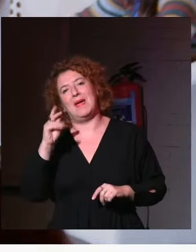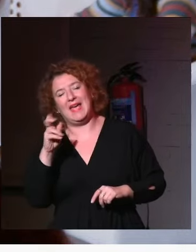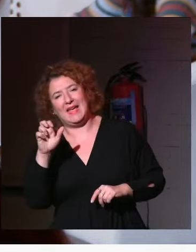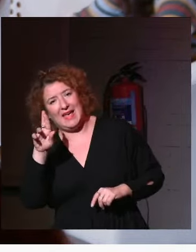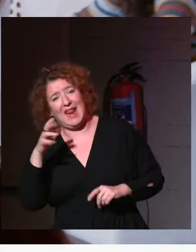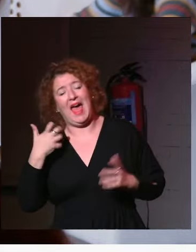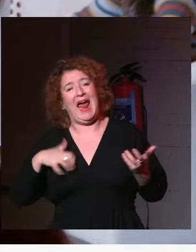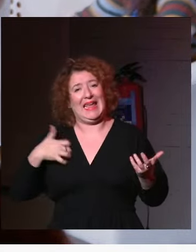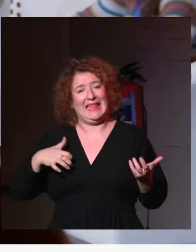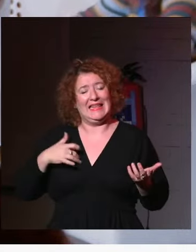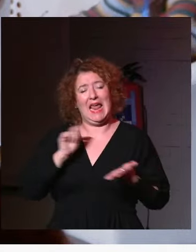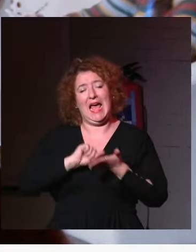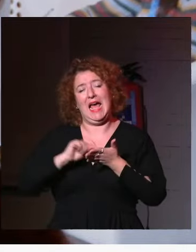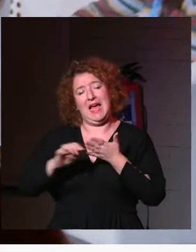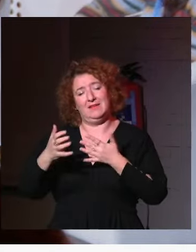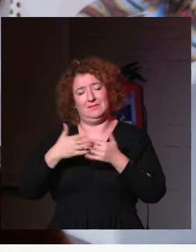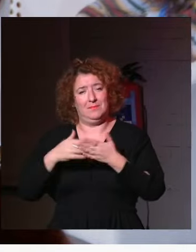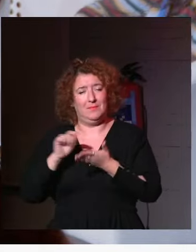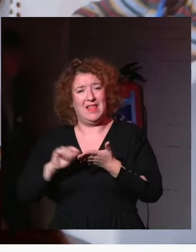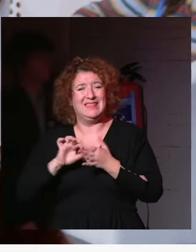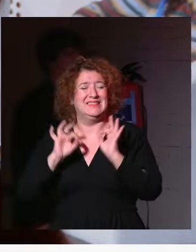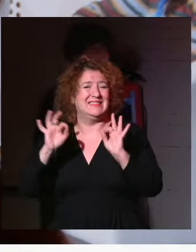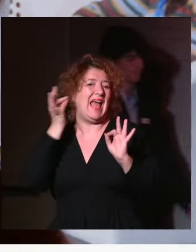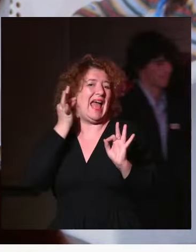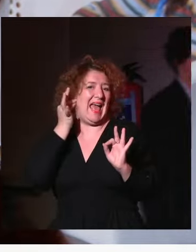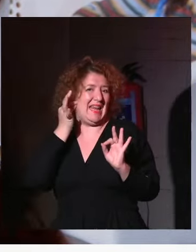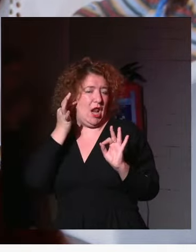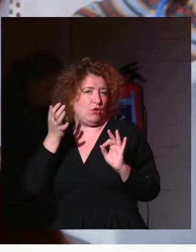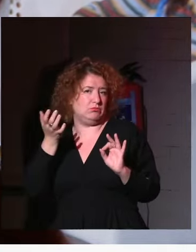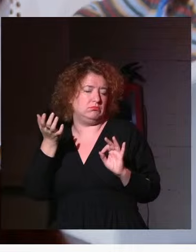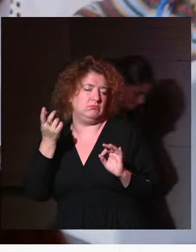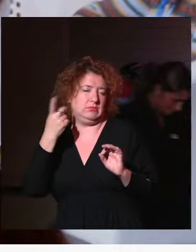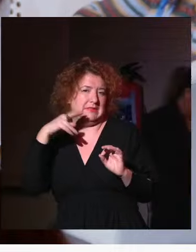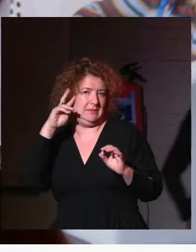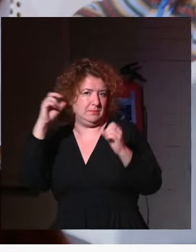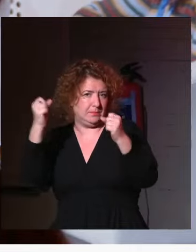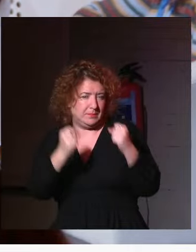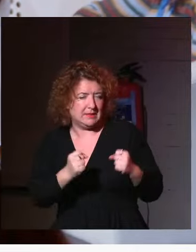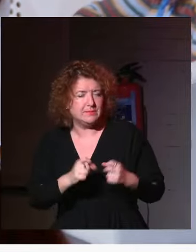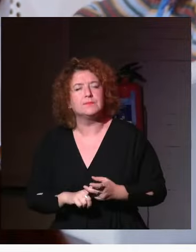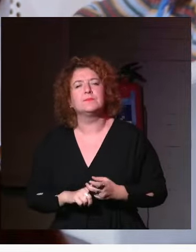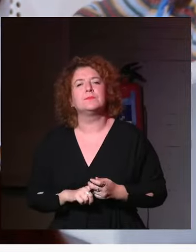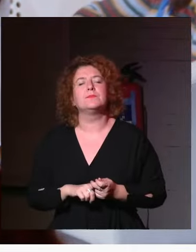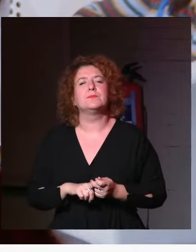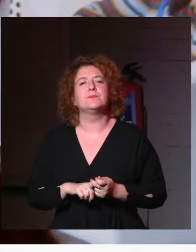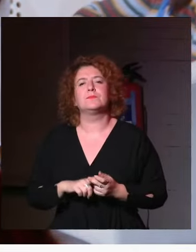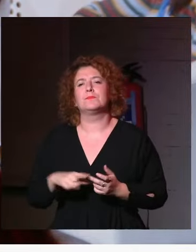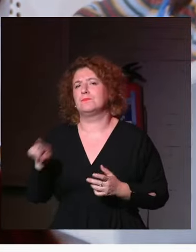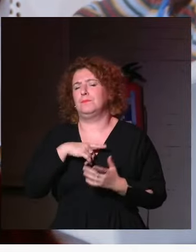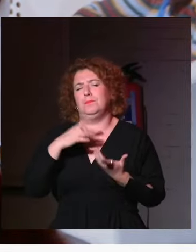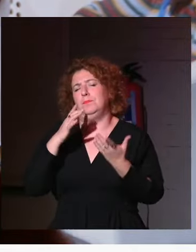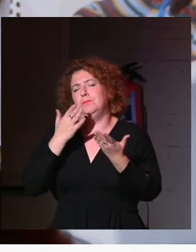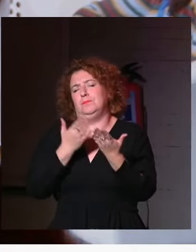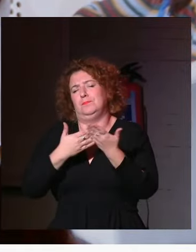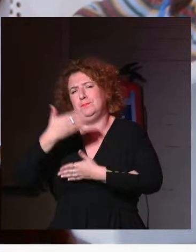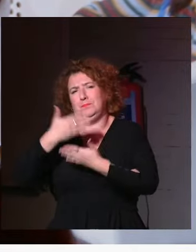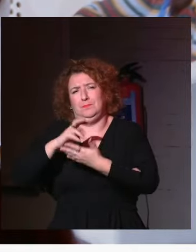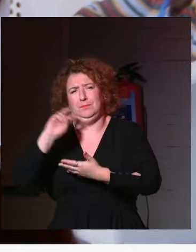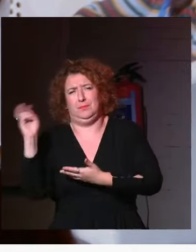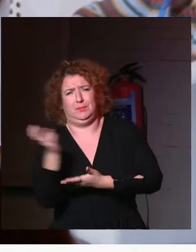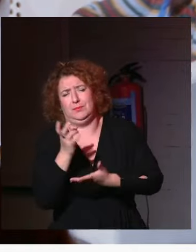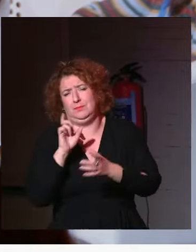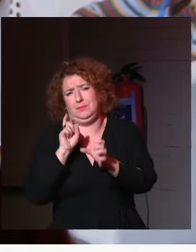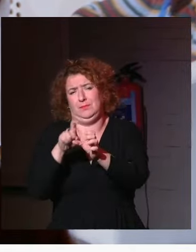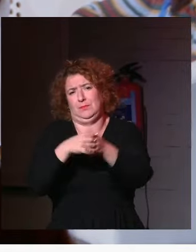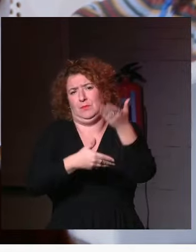Argentina especializada en género e ha trabajado y colaborado en un montón de medios y es autora de varios